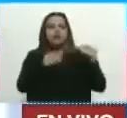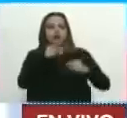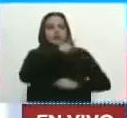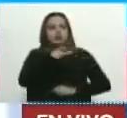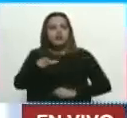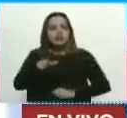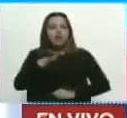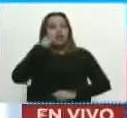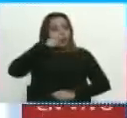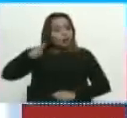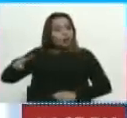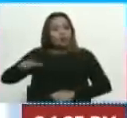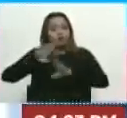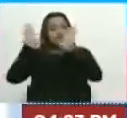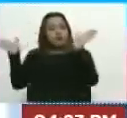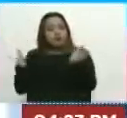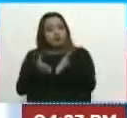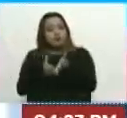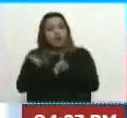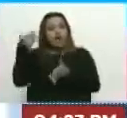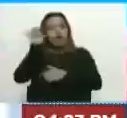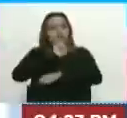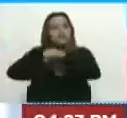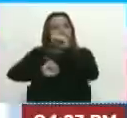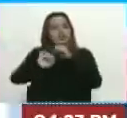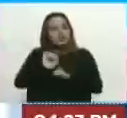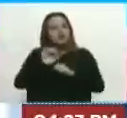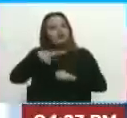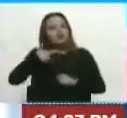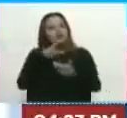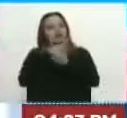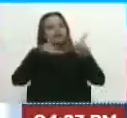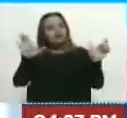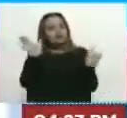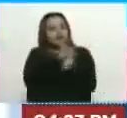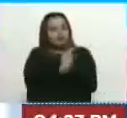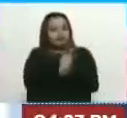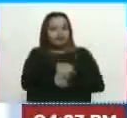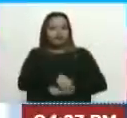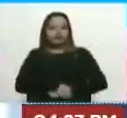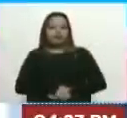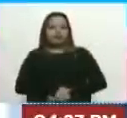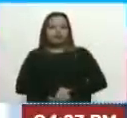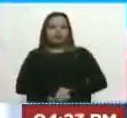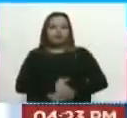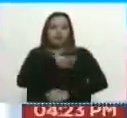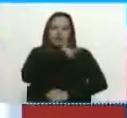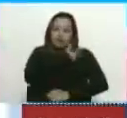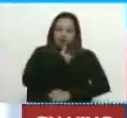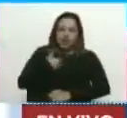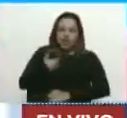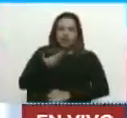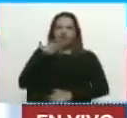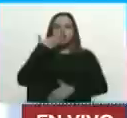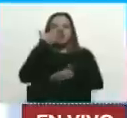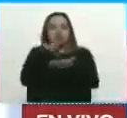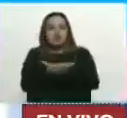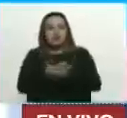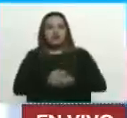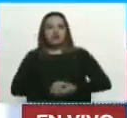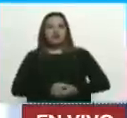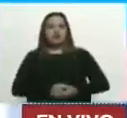los pueblos del mundo que están luchando por su emancipación. Quiero, por supuesto, agradecer a